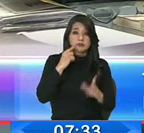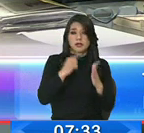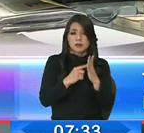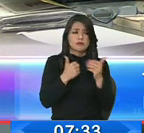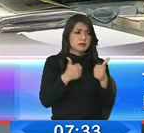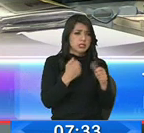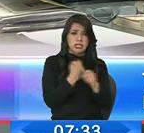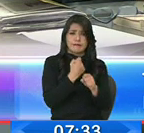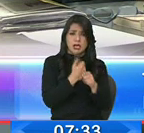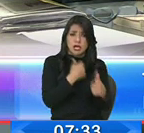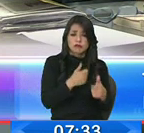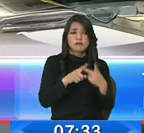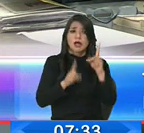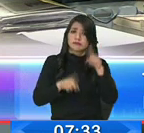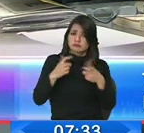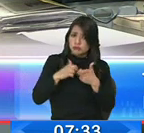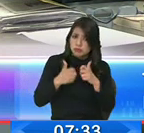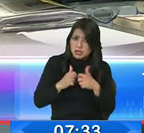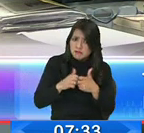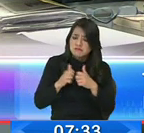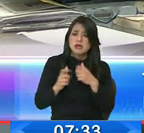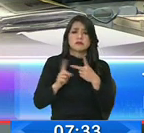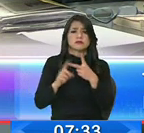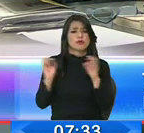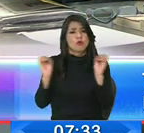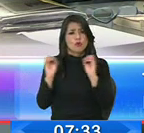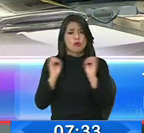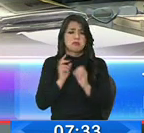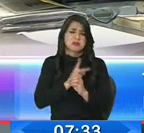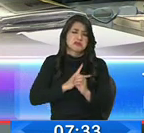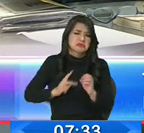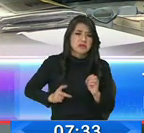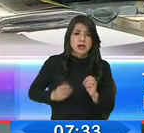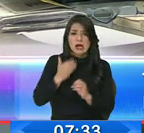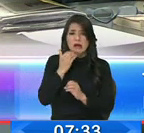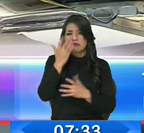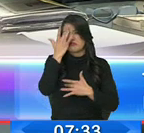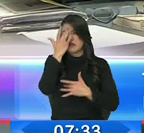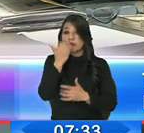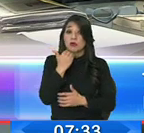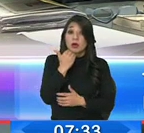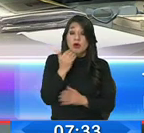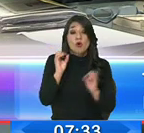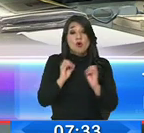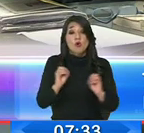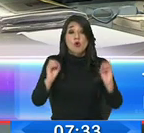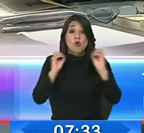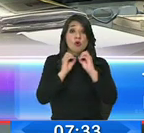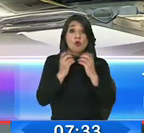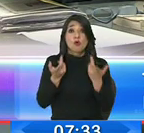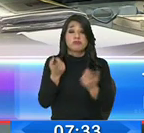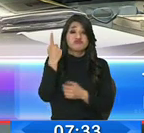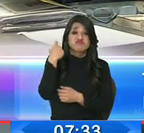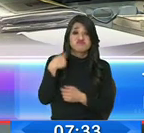a veces de problemas o problemas personales como una enfermedad, una